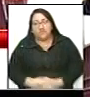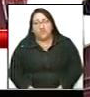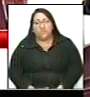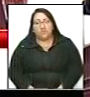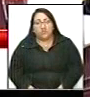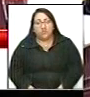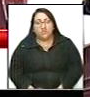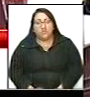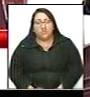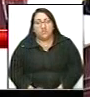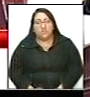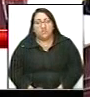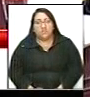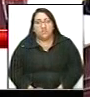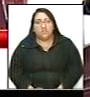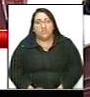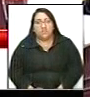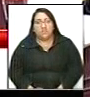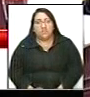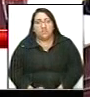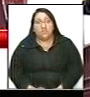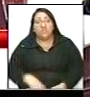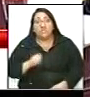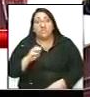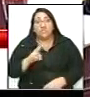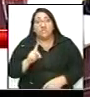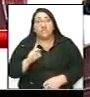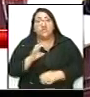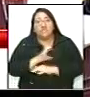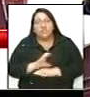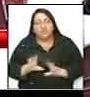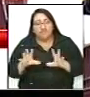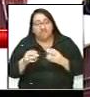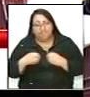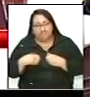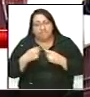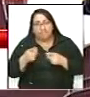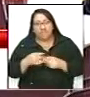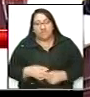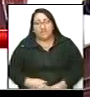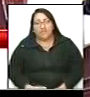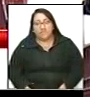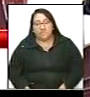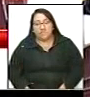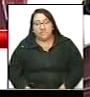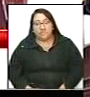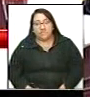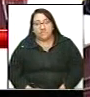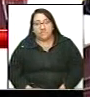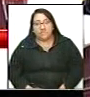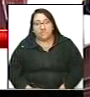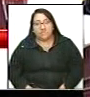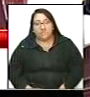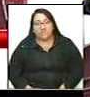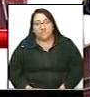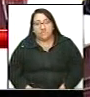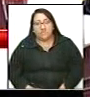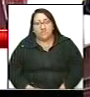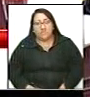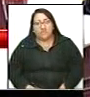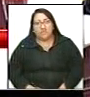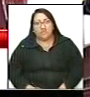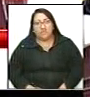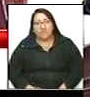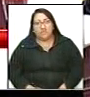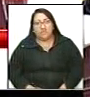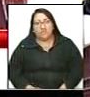subjetividad. Y se dice, por ejemplo, de una carrera reconocida, ¿no? Una carrera de prestigio. Y para mañana más tarde